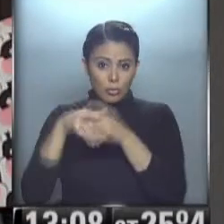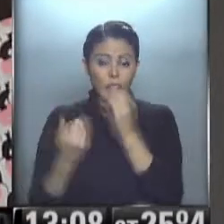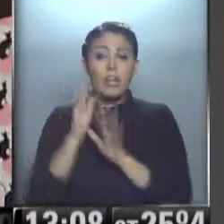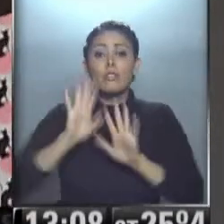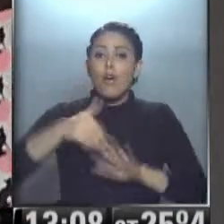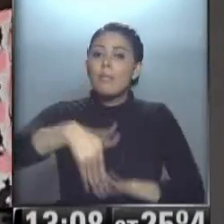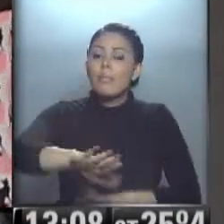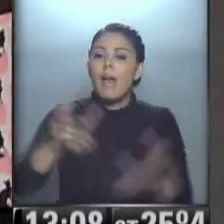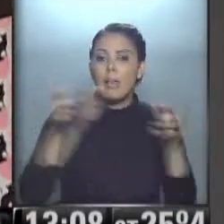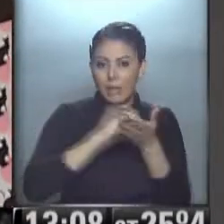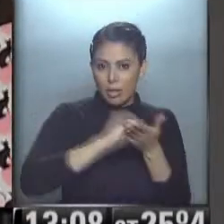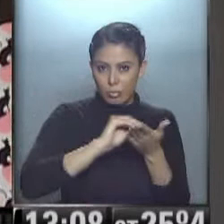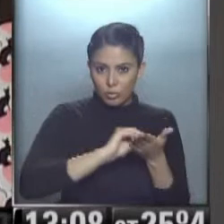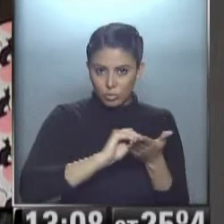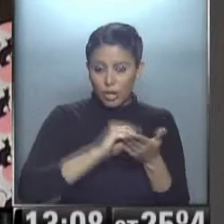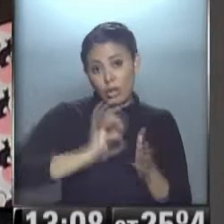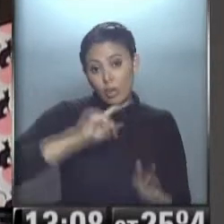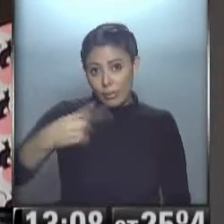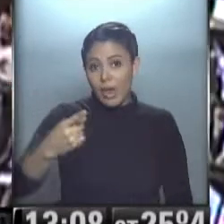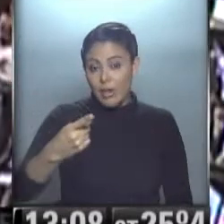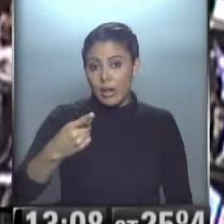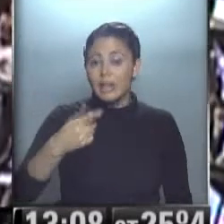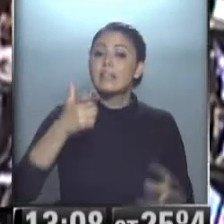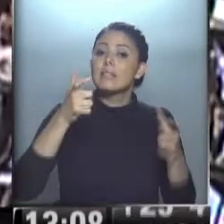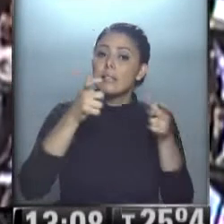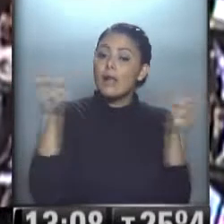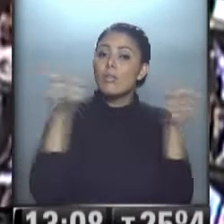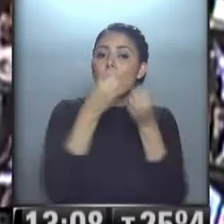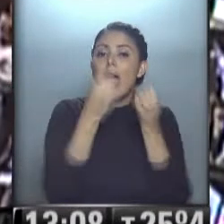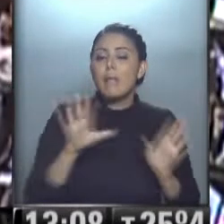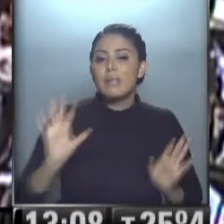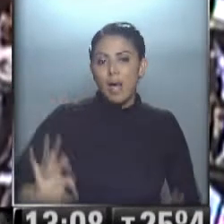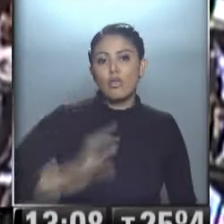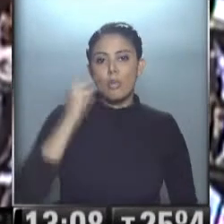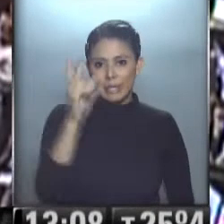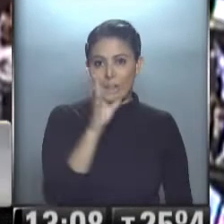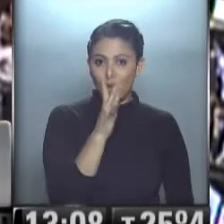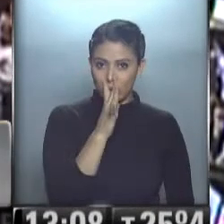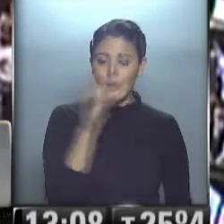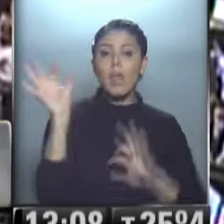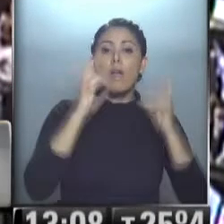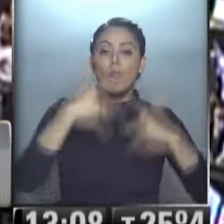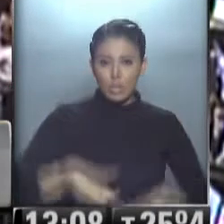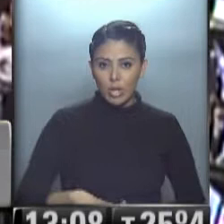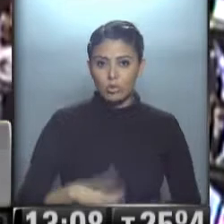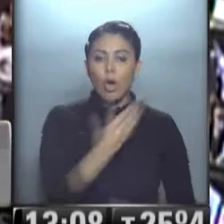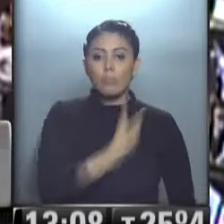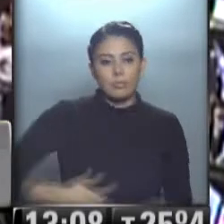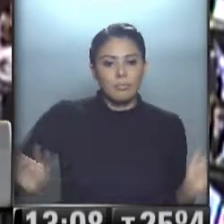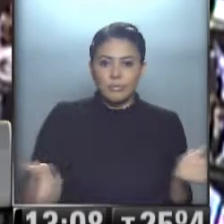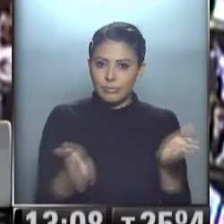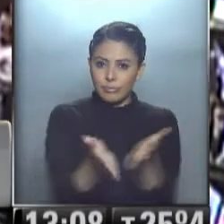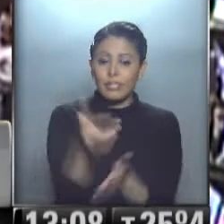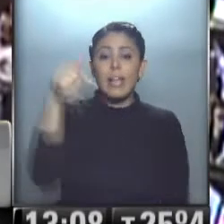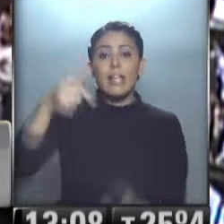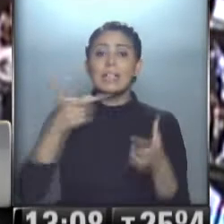la cámara de diputados- el año que viene en las sesiones que comiencen en el 2014 el proyecto fue impulsado por el poder ejecutivo y fue aprobado en